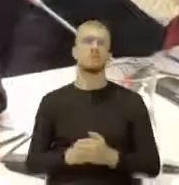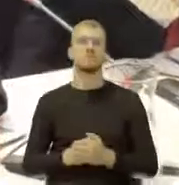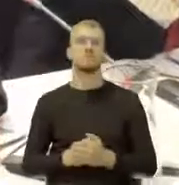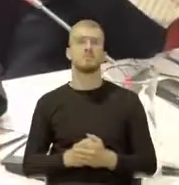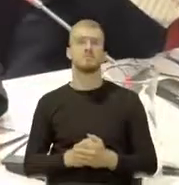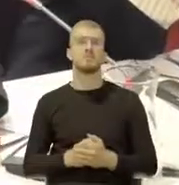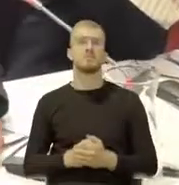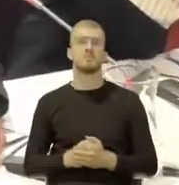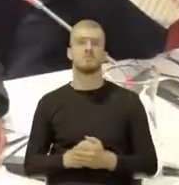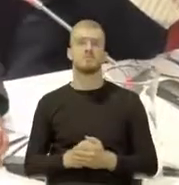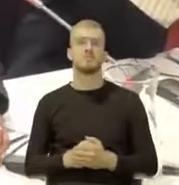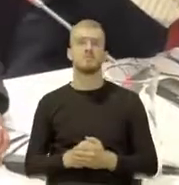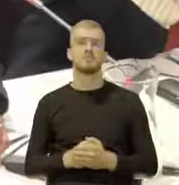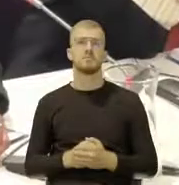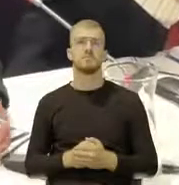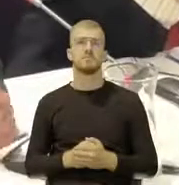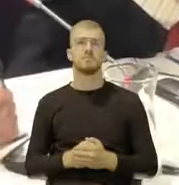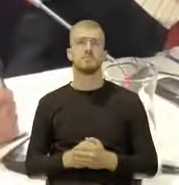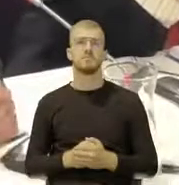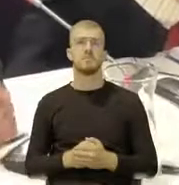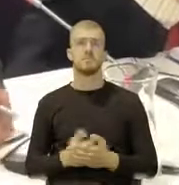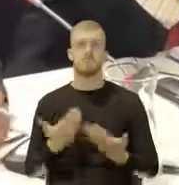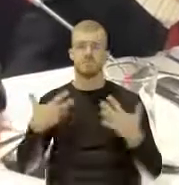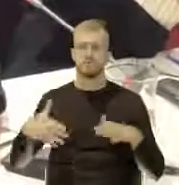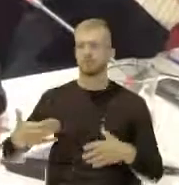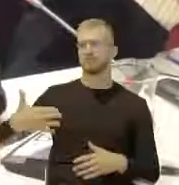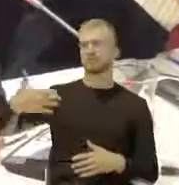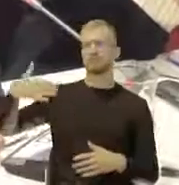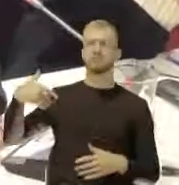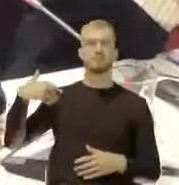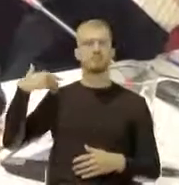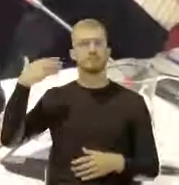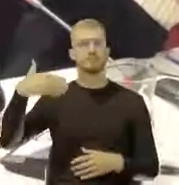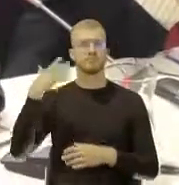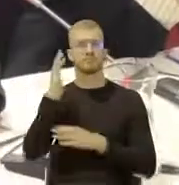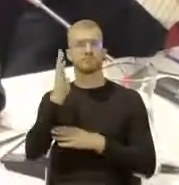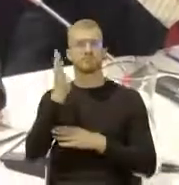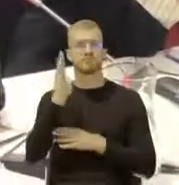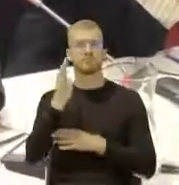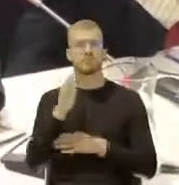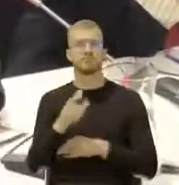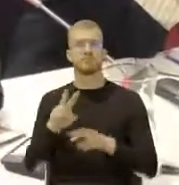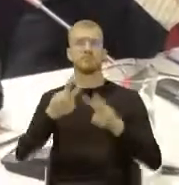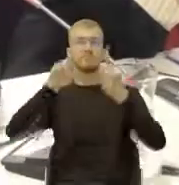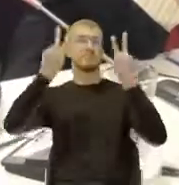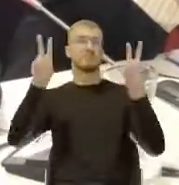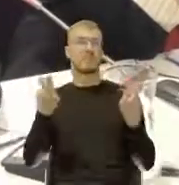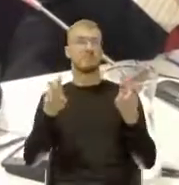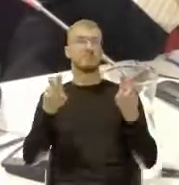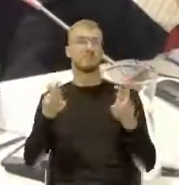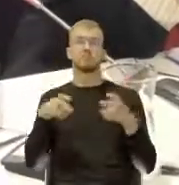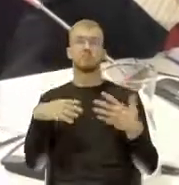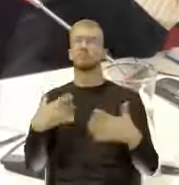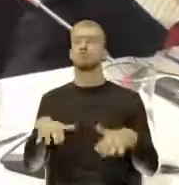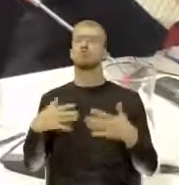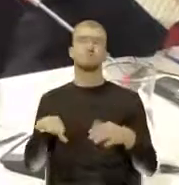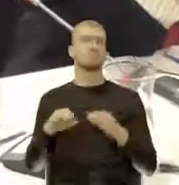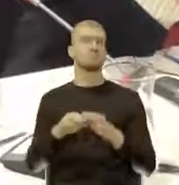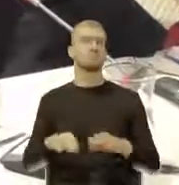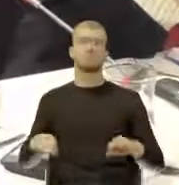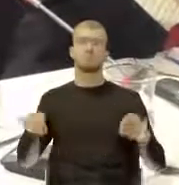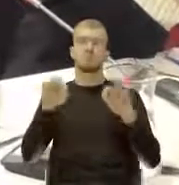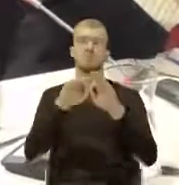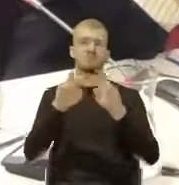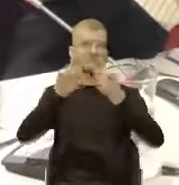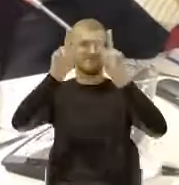muy particular y es el reto de la migración. Nuestras ciudades urbanas cada día tienen